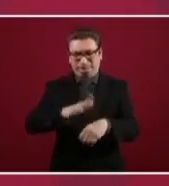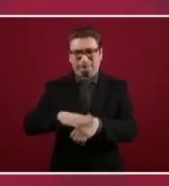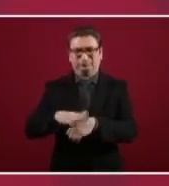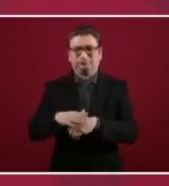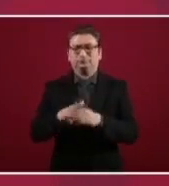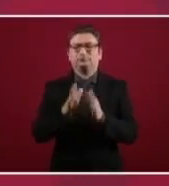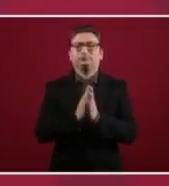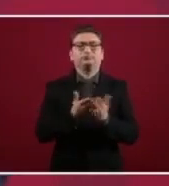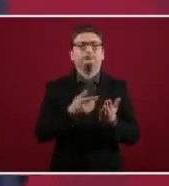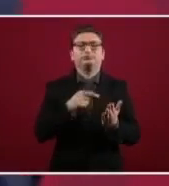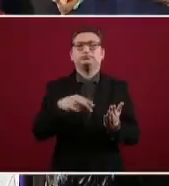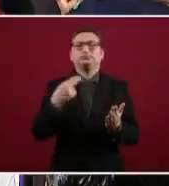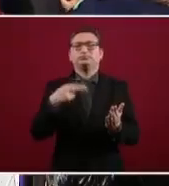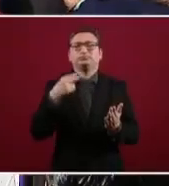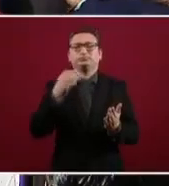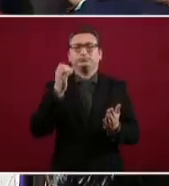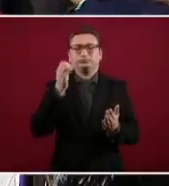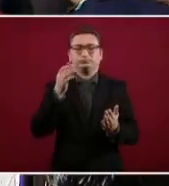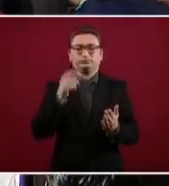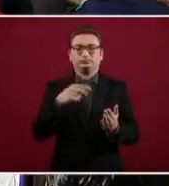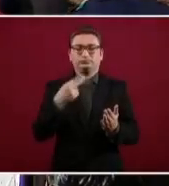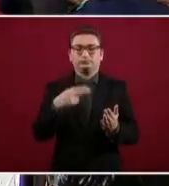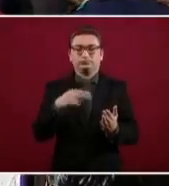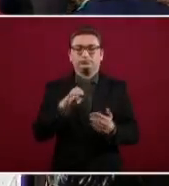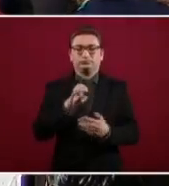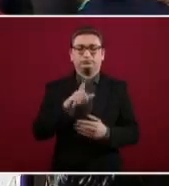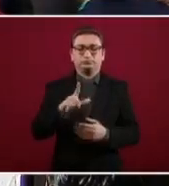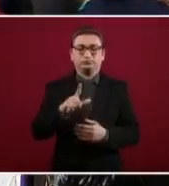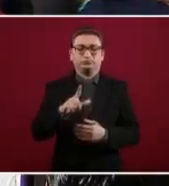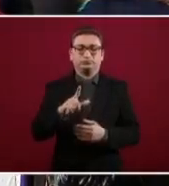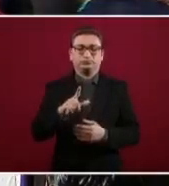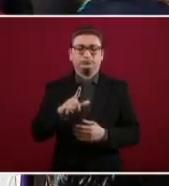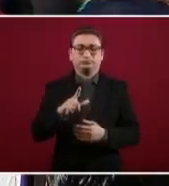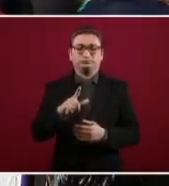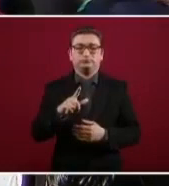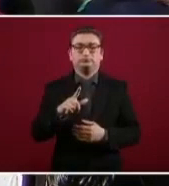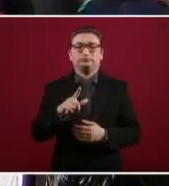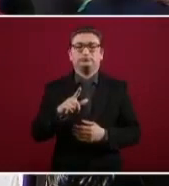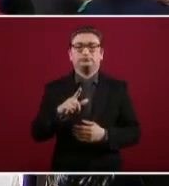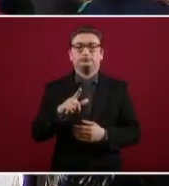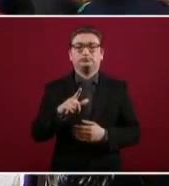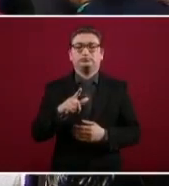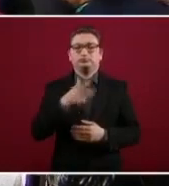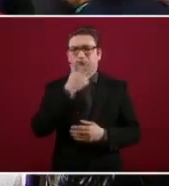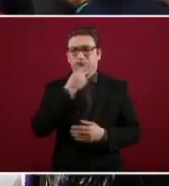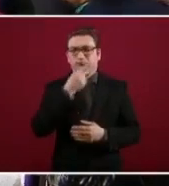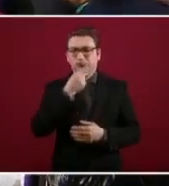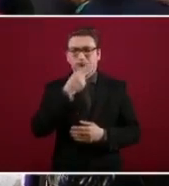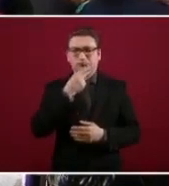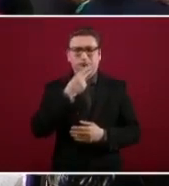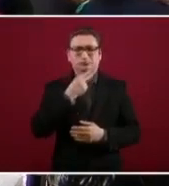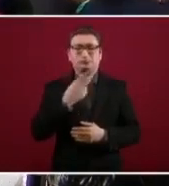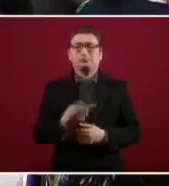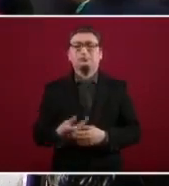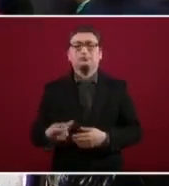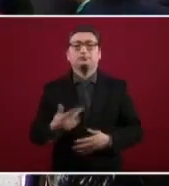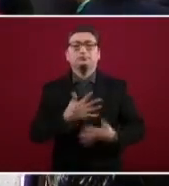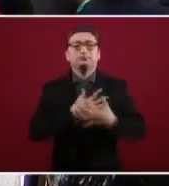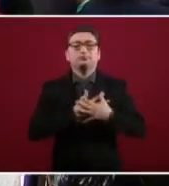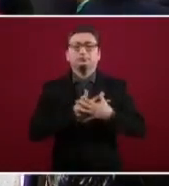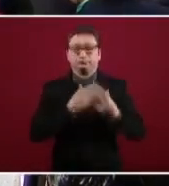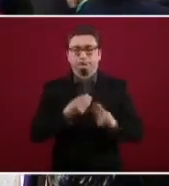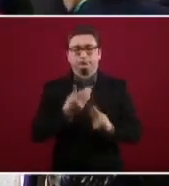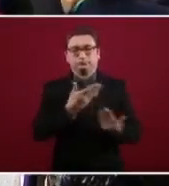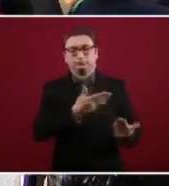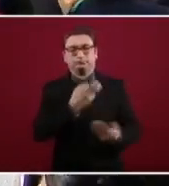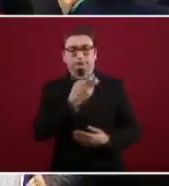cómo se llama este libro llama el hombre que amaba demasiado a los perros es a